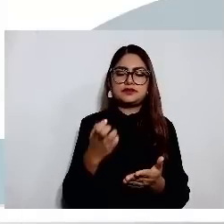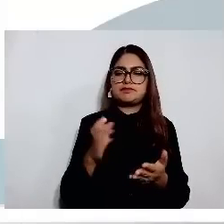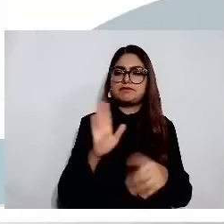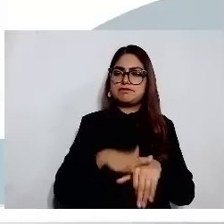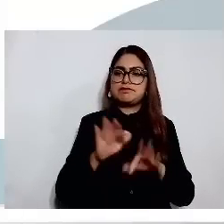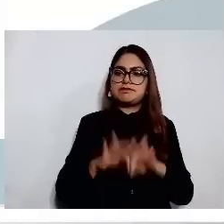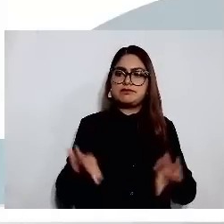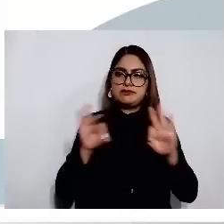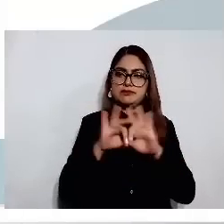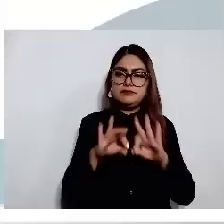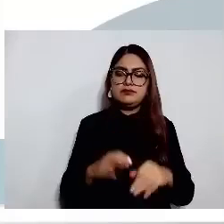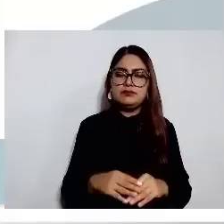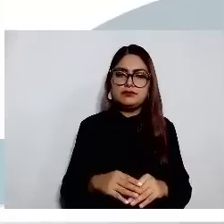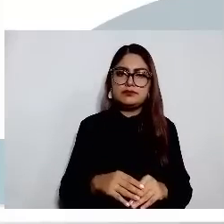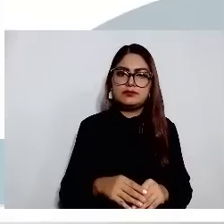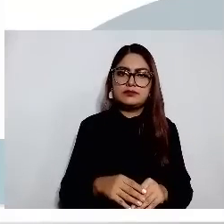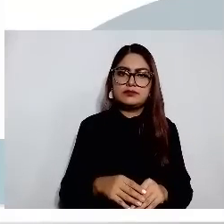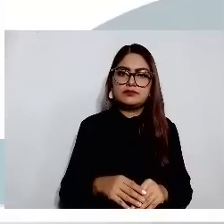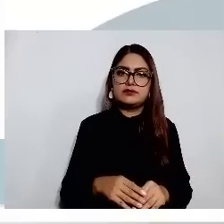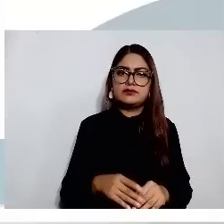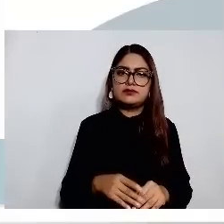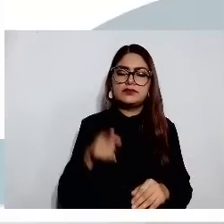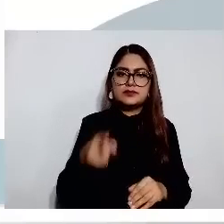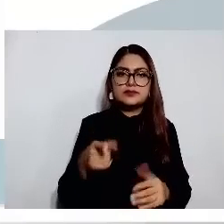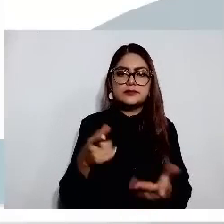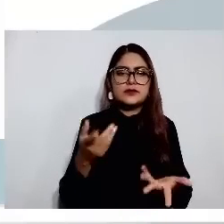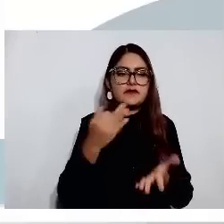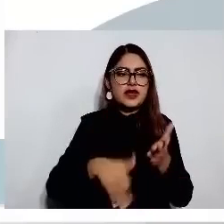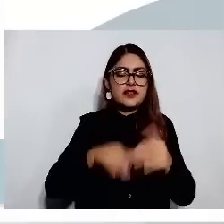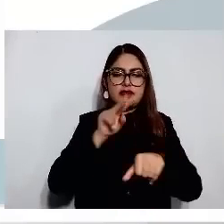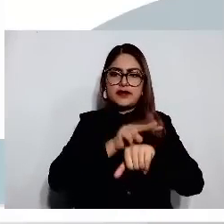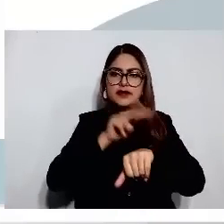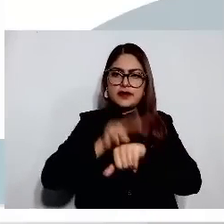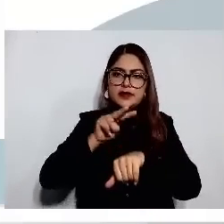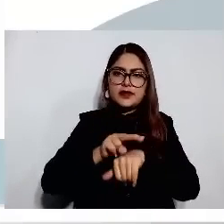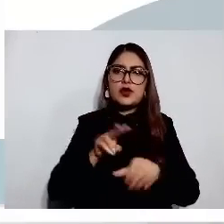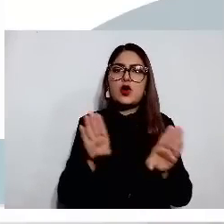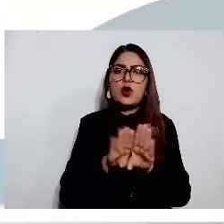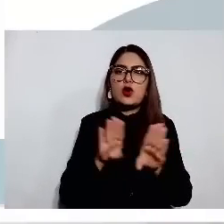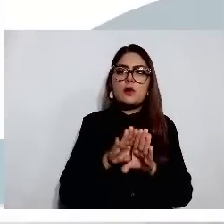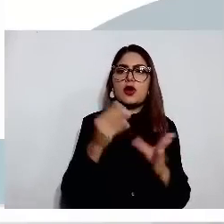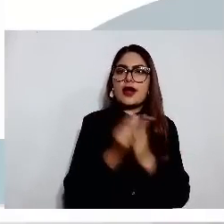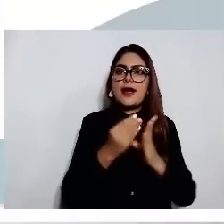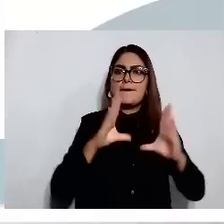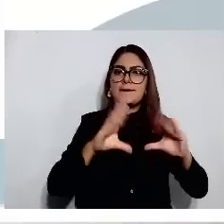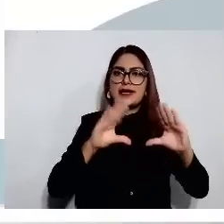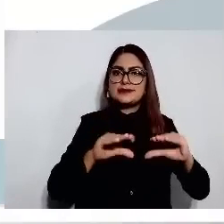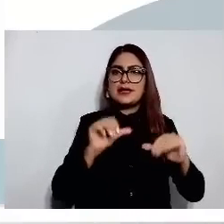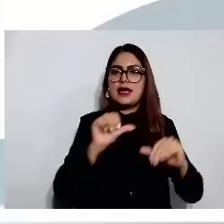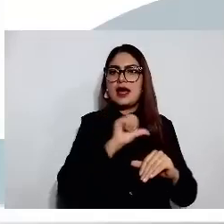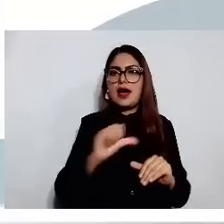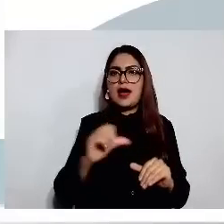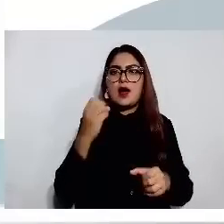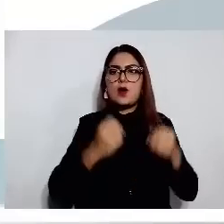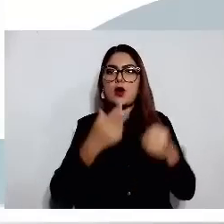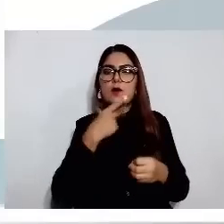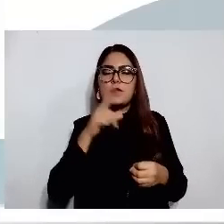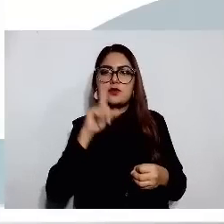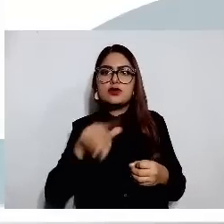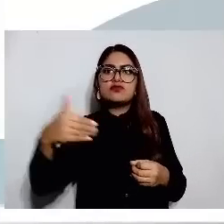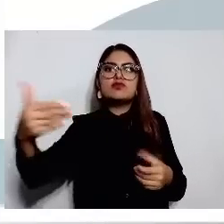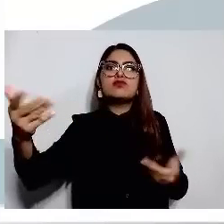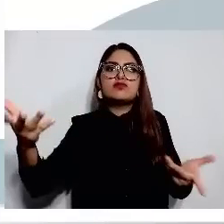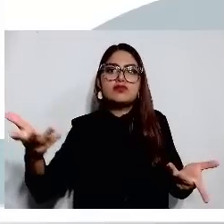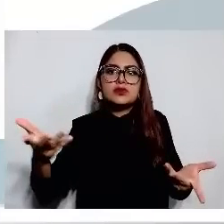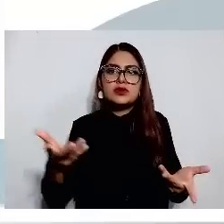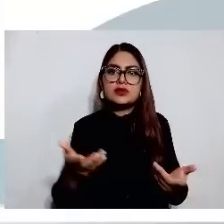monitoreando el alcance o el impacto de la capacitación en las juezas y en los jueces. Pero los temas en los